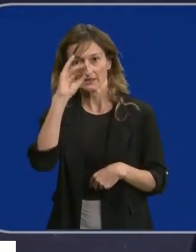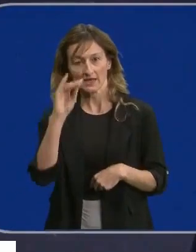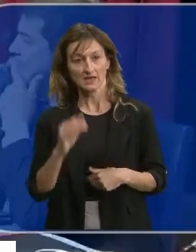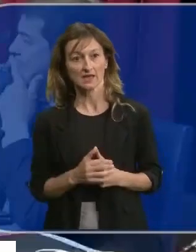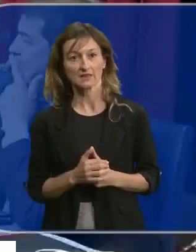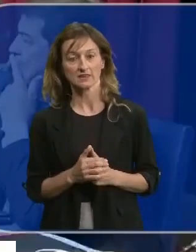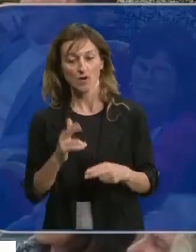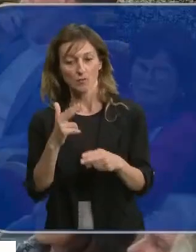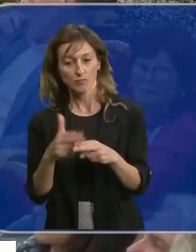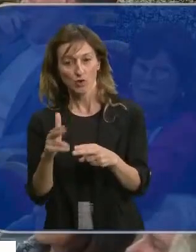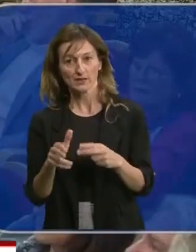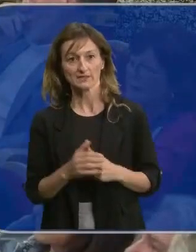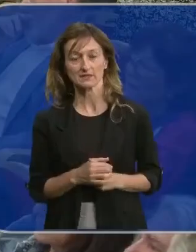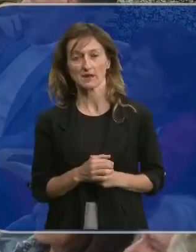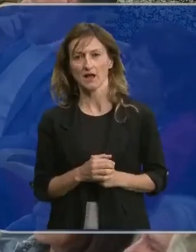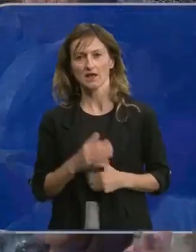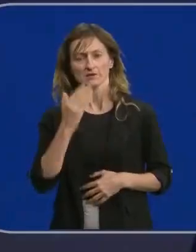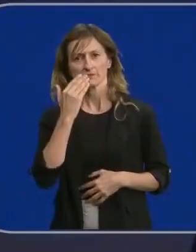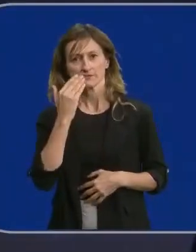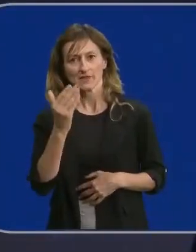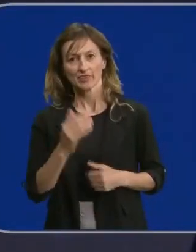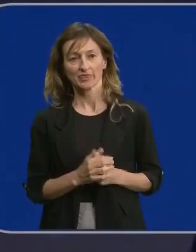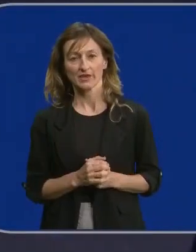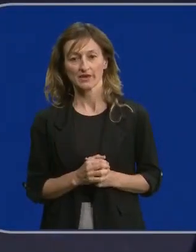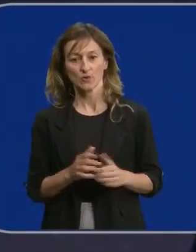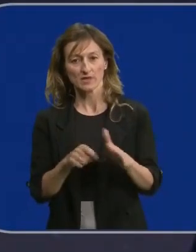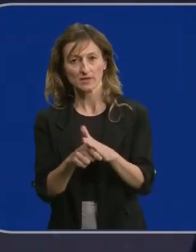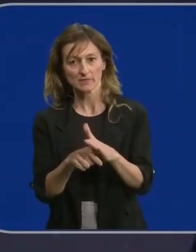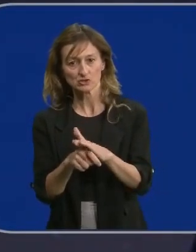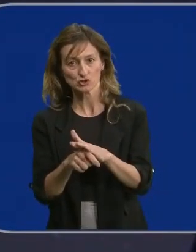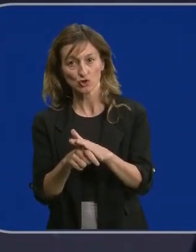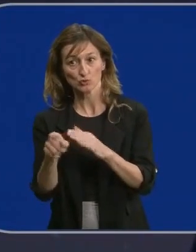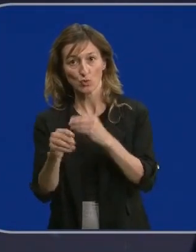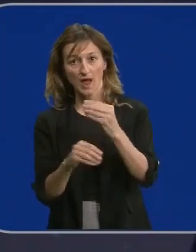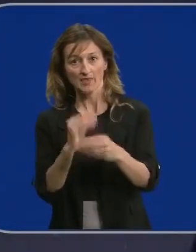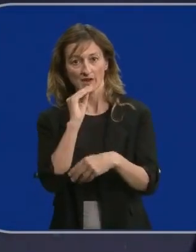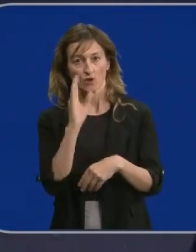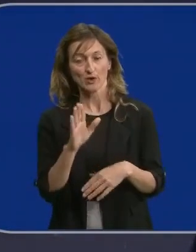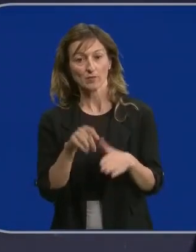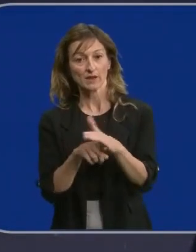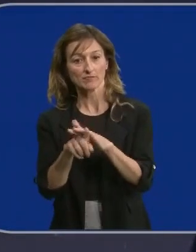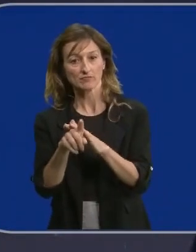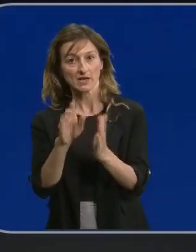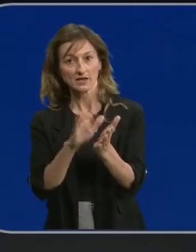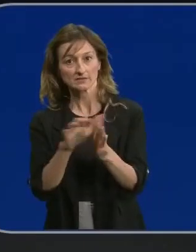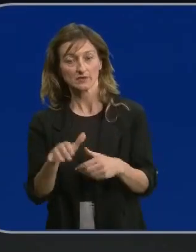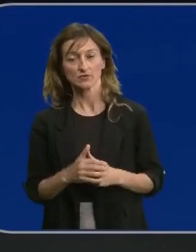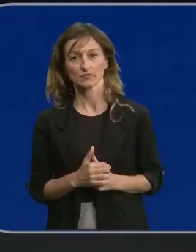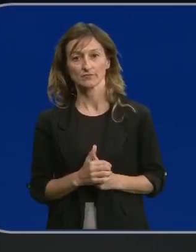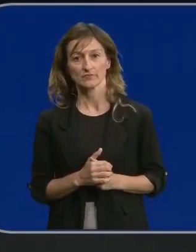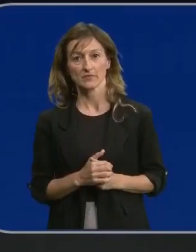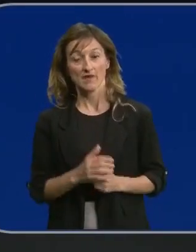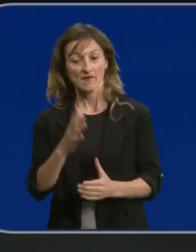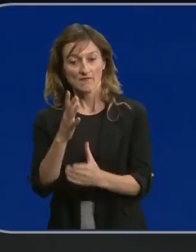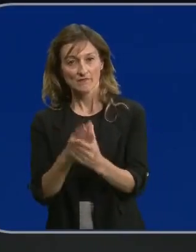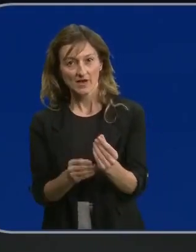inteligencia política sinceramente creo que es la la mejor inversión que puedes hacer para el desarrollo de la comunidad no podemos